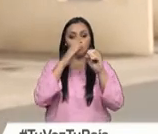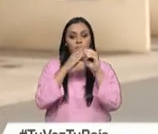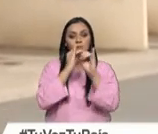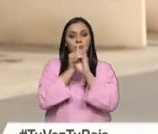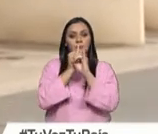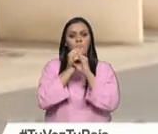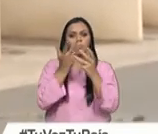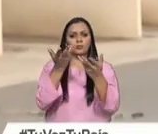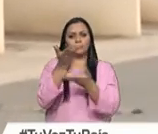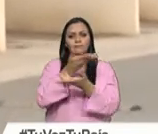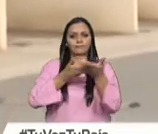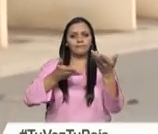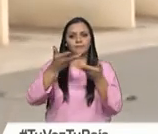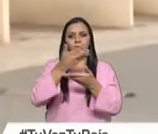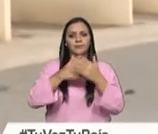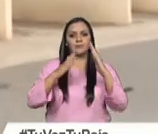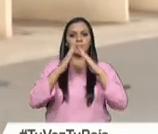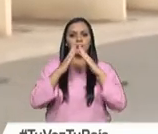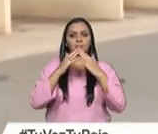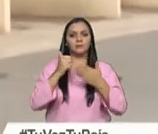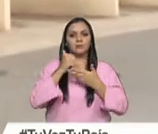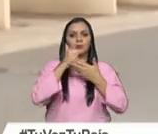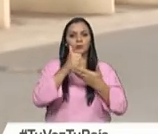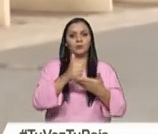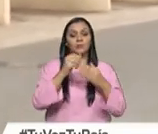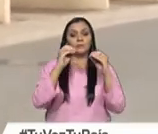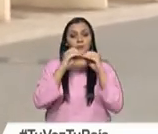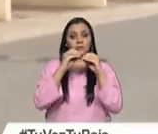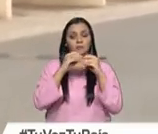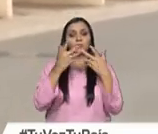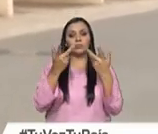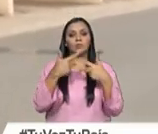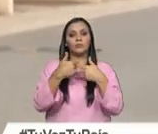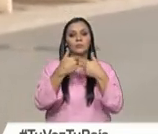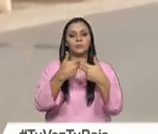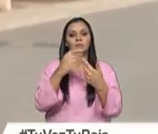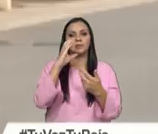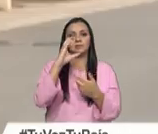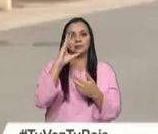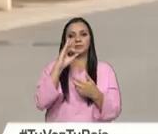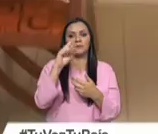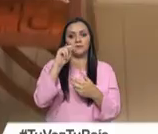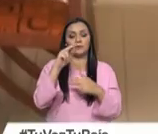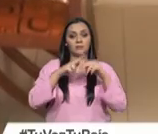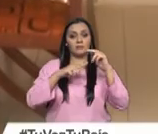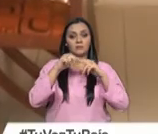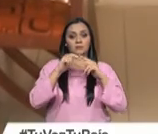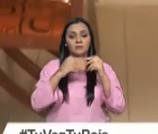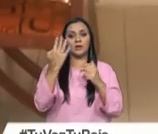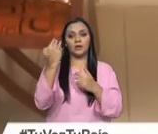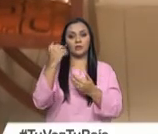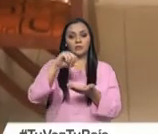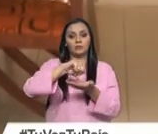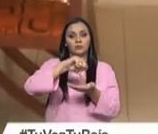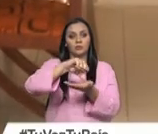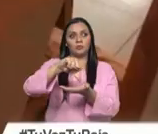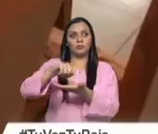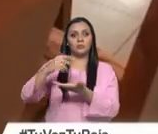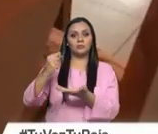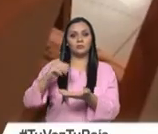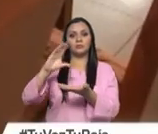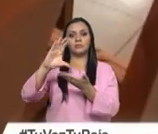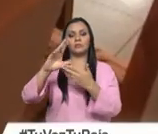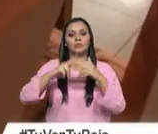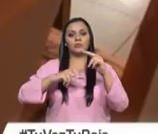fue dinamizar el sector de vivienda. Es así que a través de la línea de crédito CFN Construye en 14 ciudades del país se financia la construcción